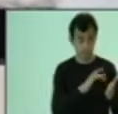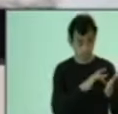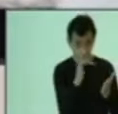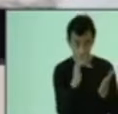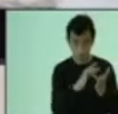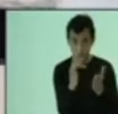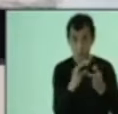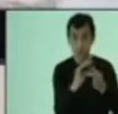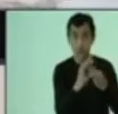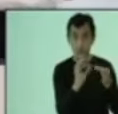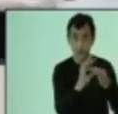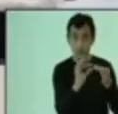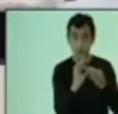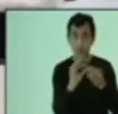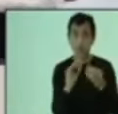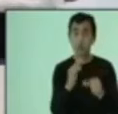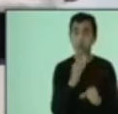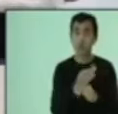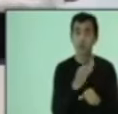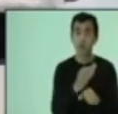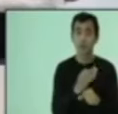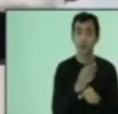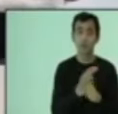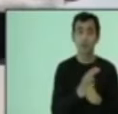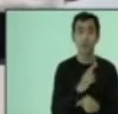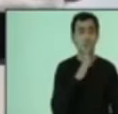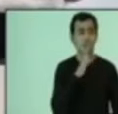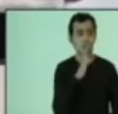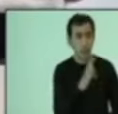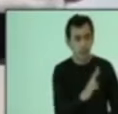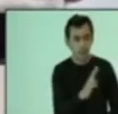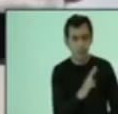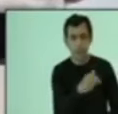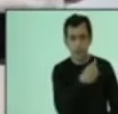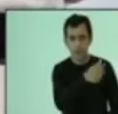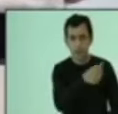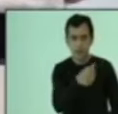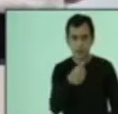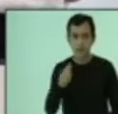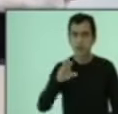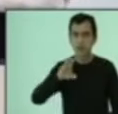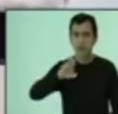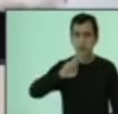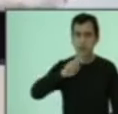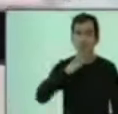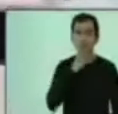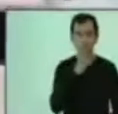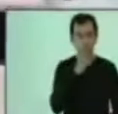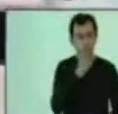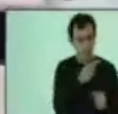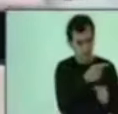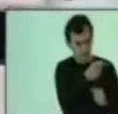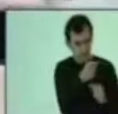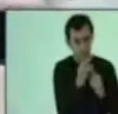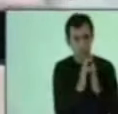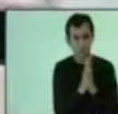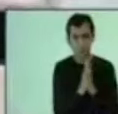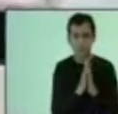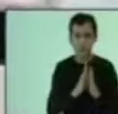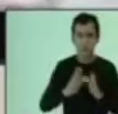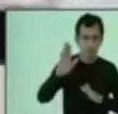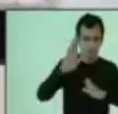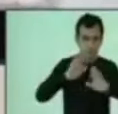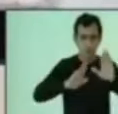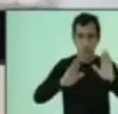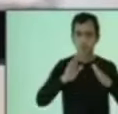sus respuestas. Y ahora pasamos al tiempo de la réplica. Contará cada uno con 30 segundos y les pido, por favor, levantar la mano para tomar